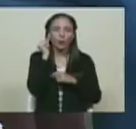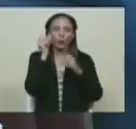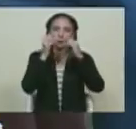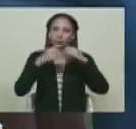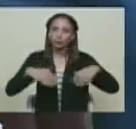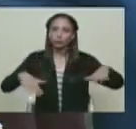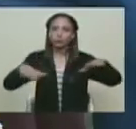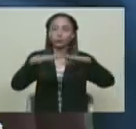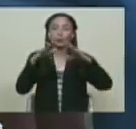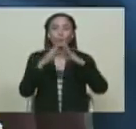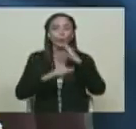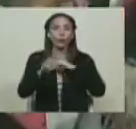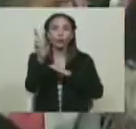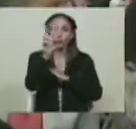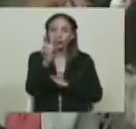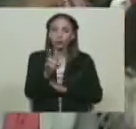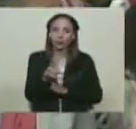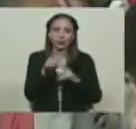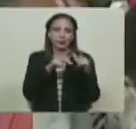ancho del país.